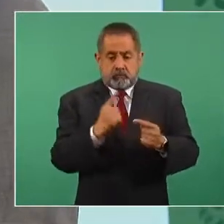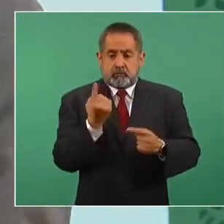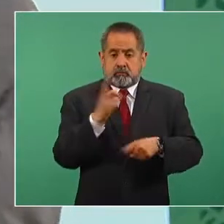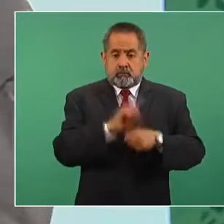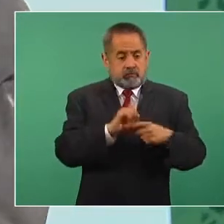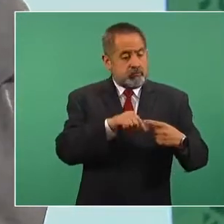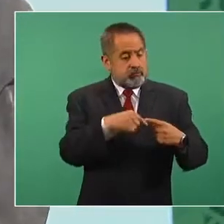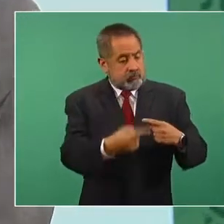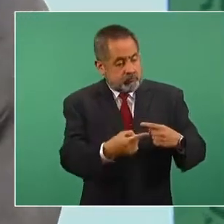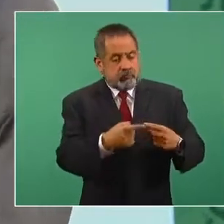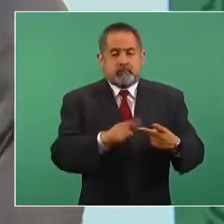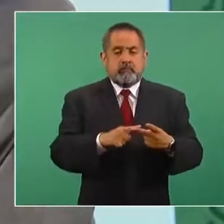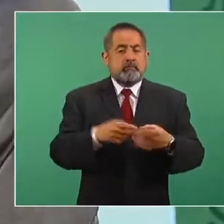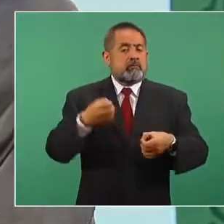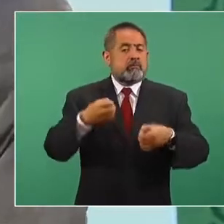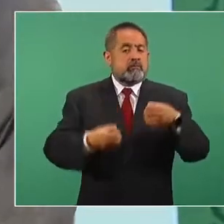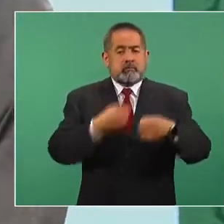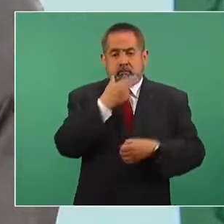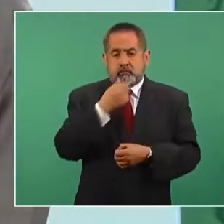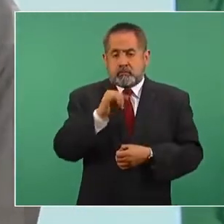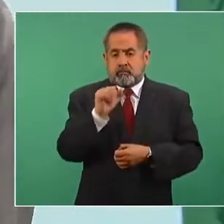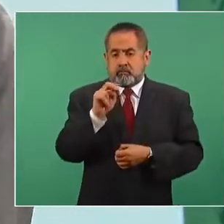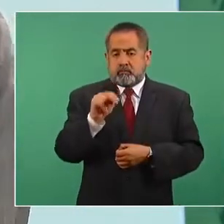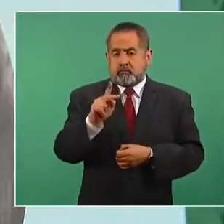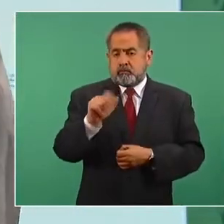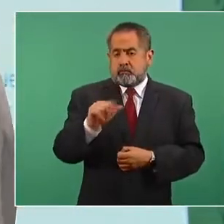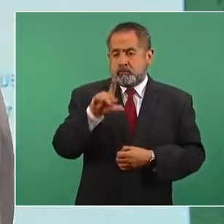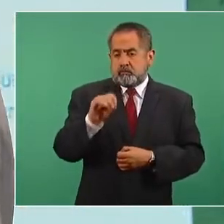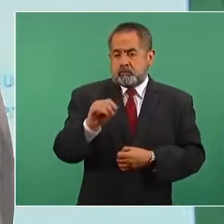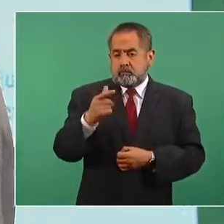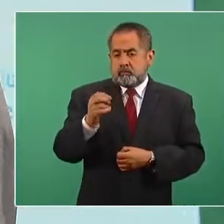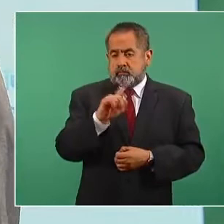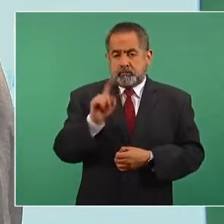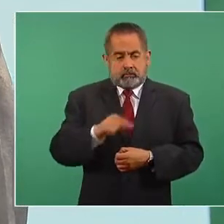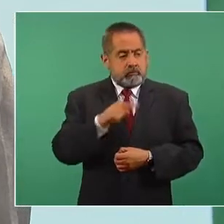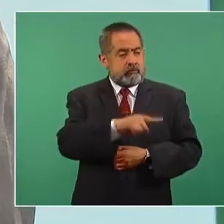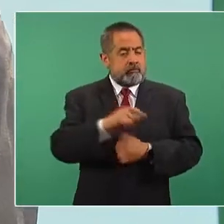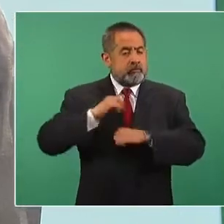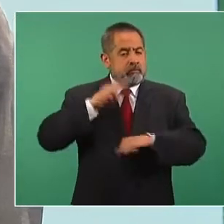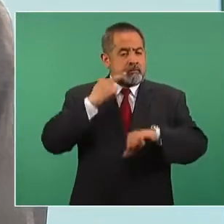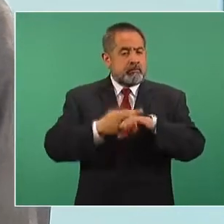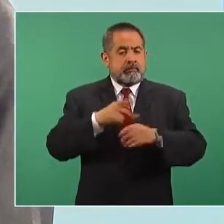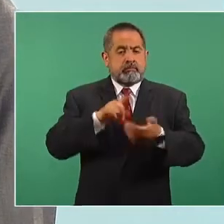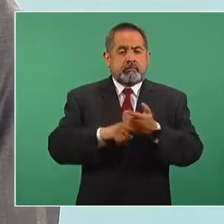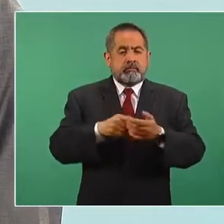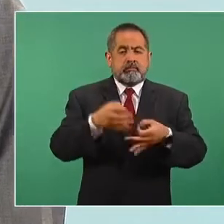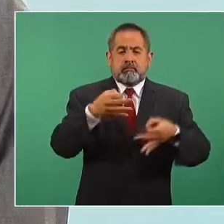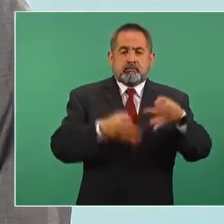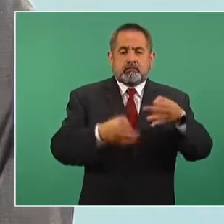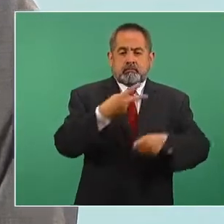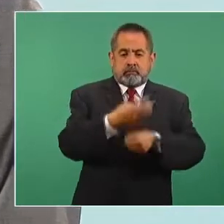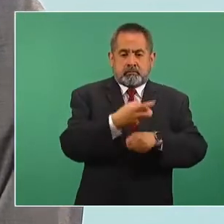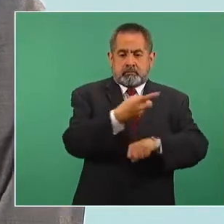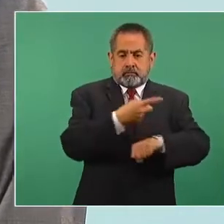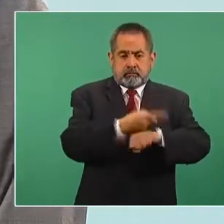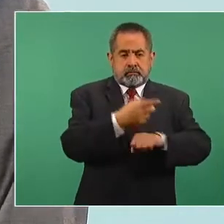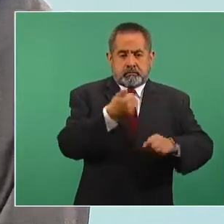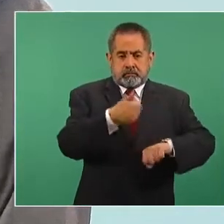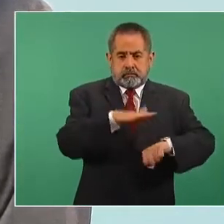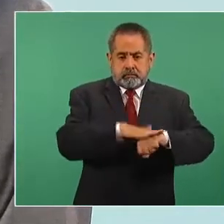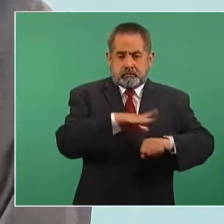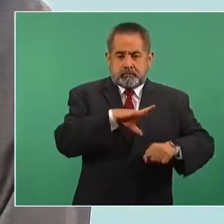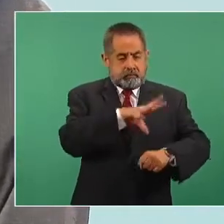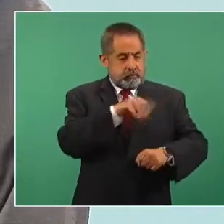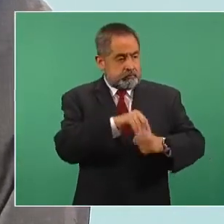el juez Juan Pablo Gómez Fierro, titular del juzgado segundo de distrito en materia administrativa,